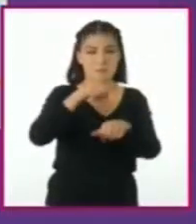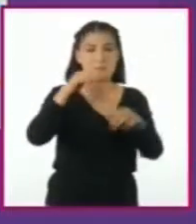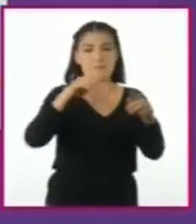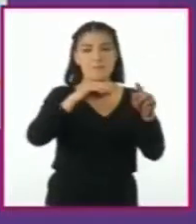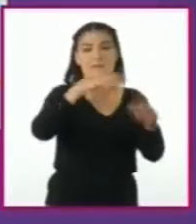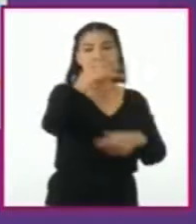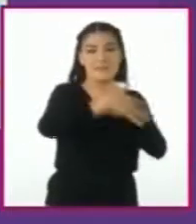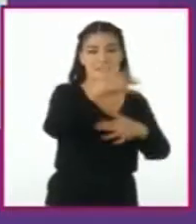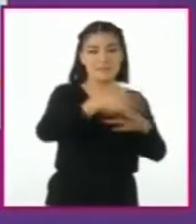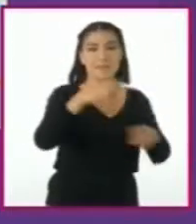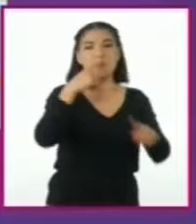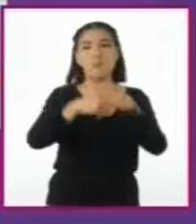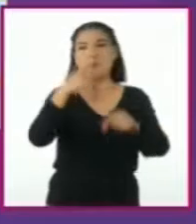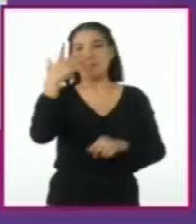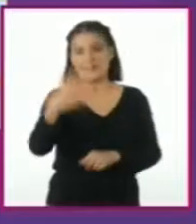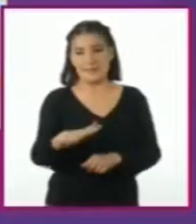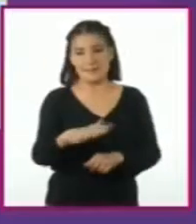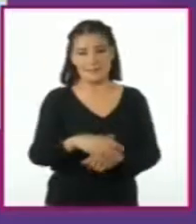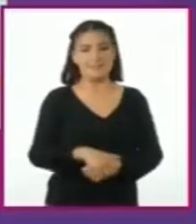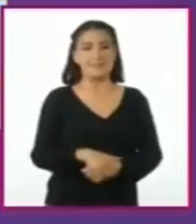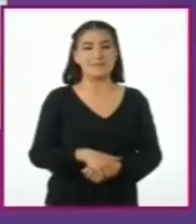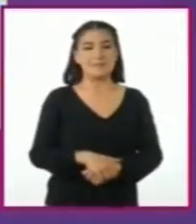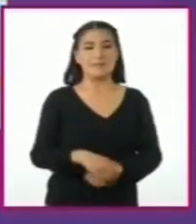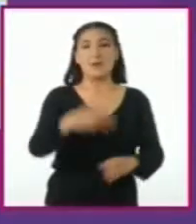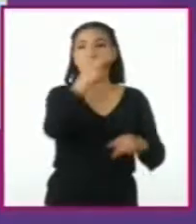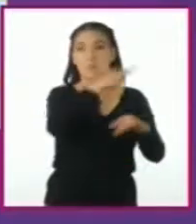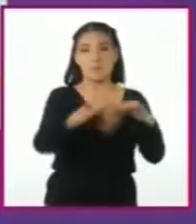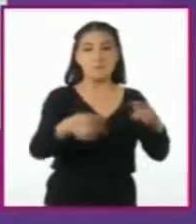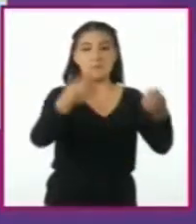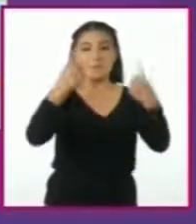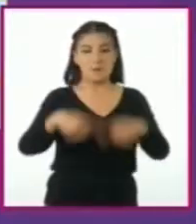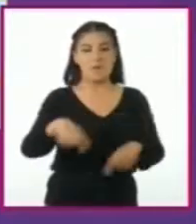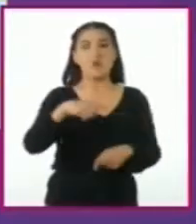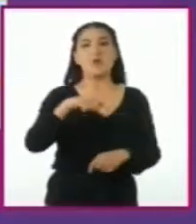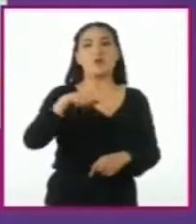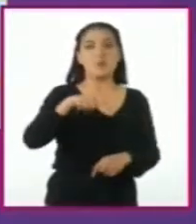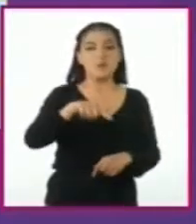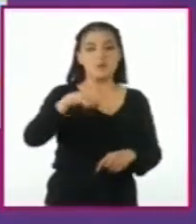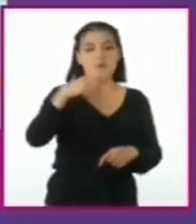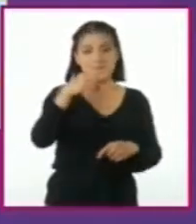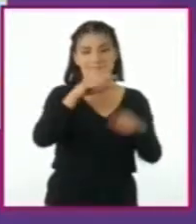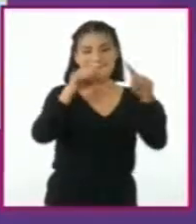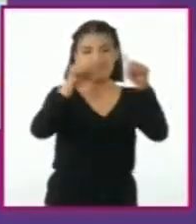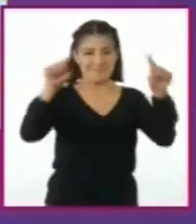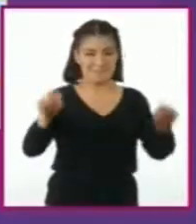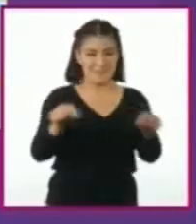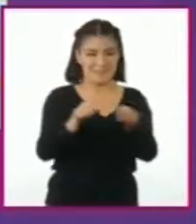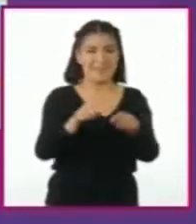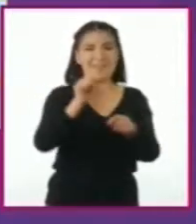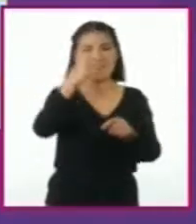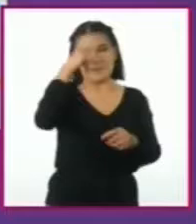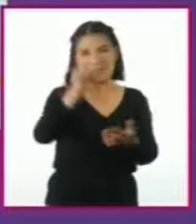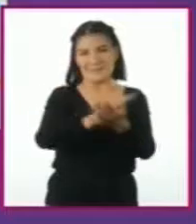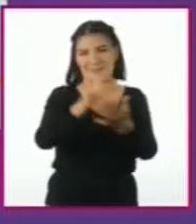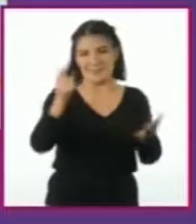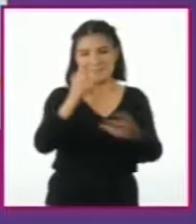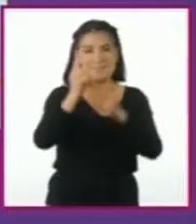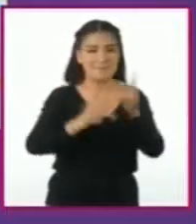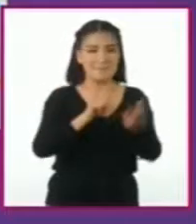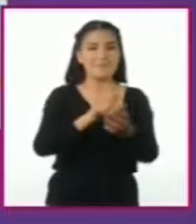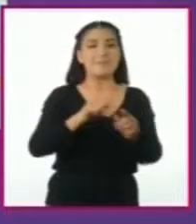15 por 10 centímetros. Por último, la tarjeta 2, que es una ficha hemerográfica,